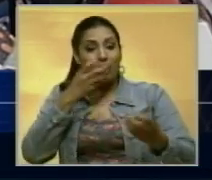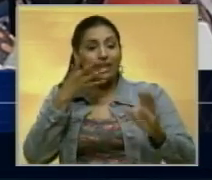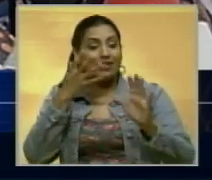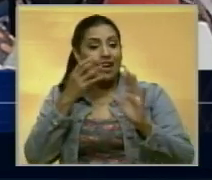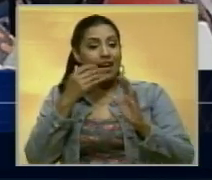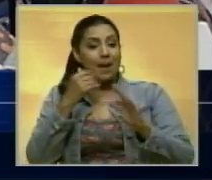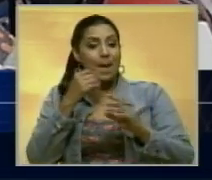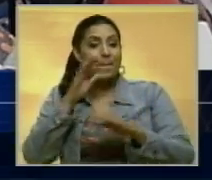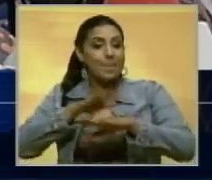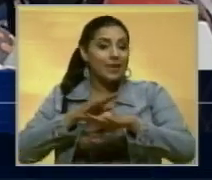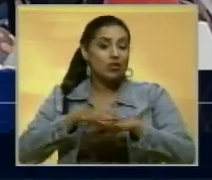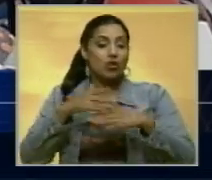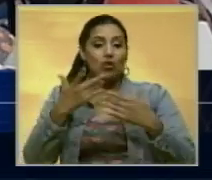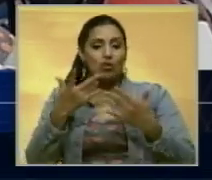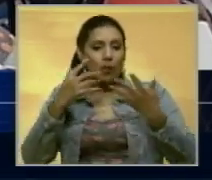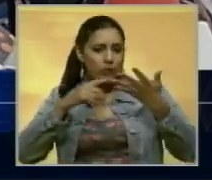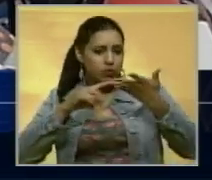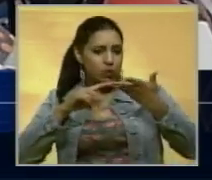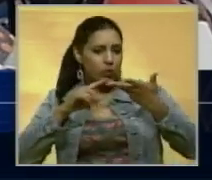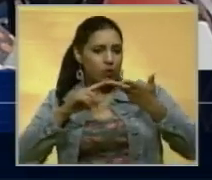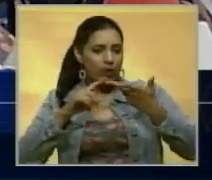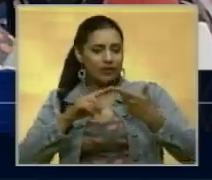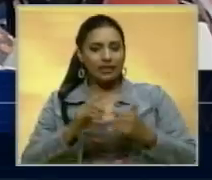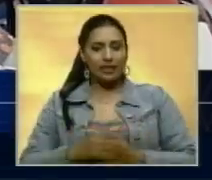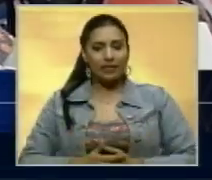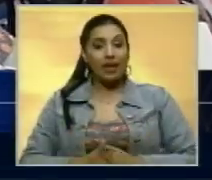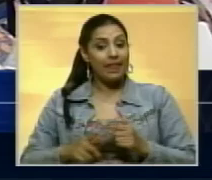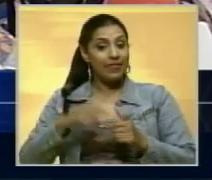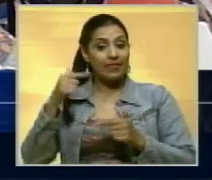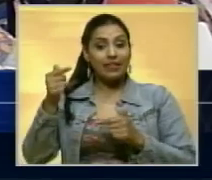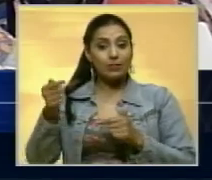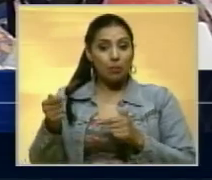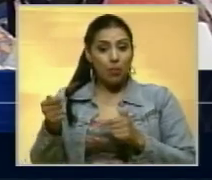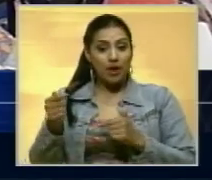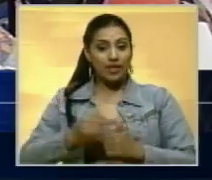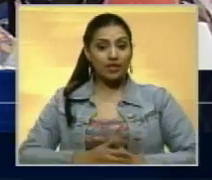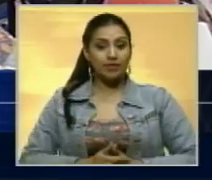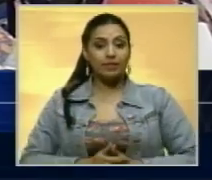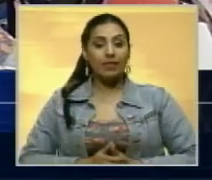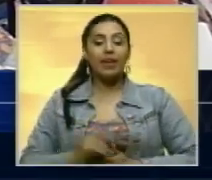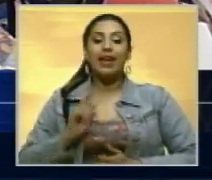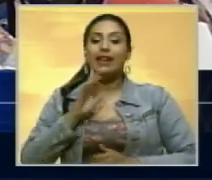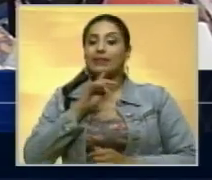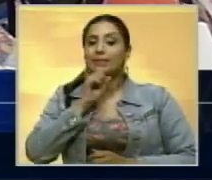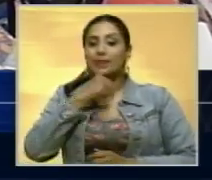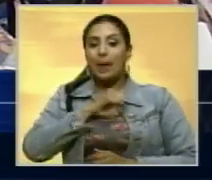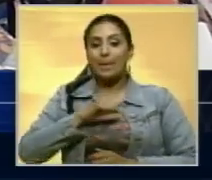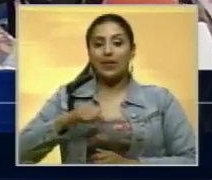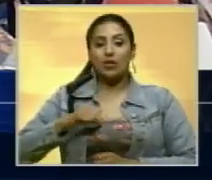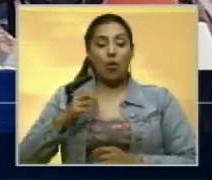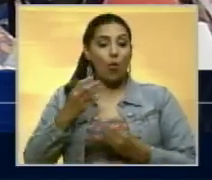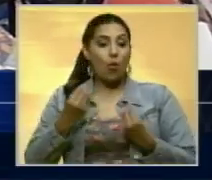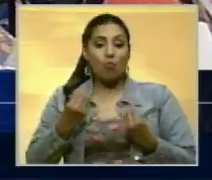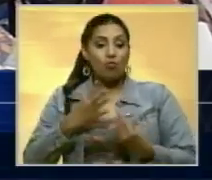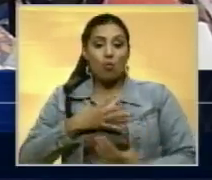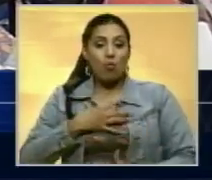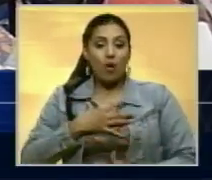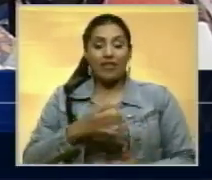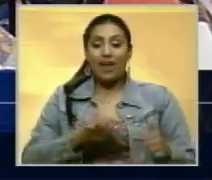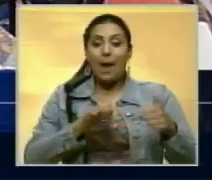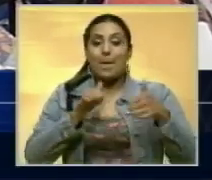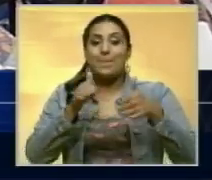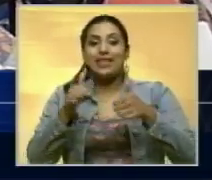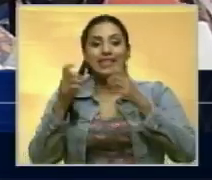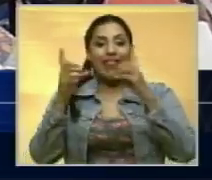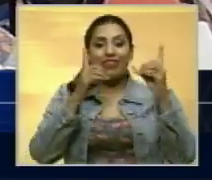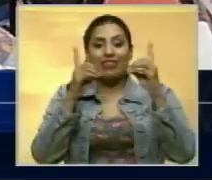solicitud en la cuenta, después eso es un reservado. Como no se puede comenzar el debate